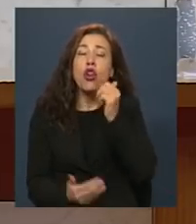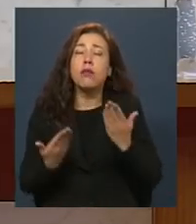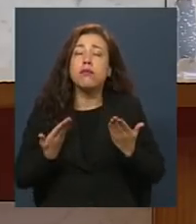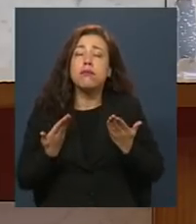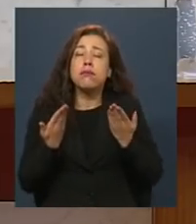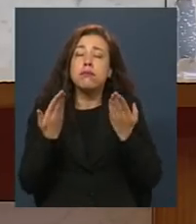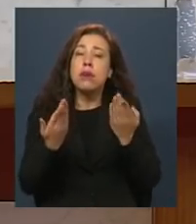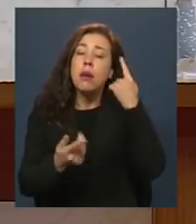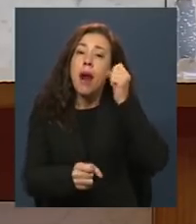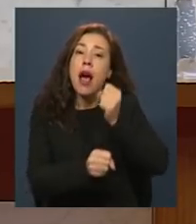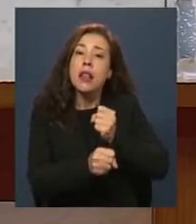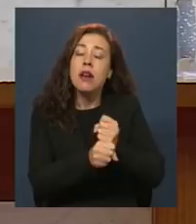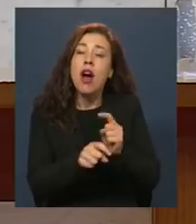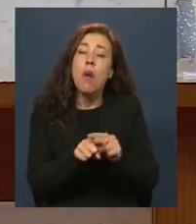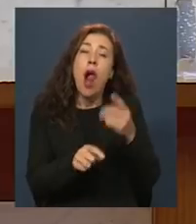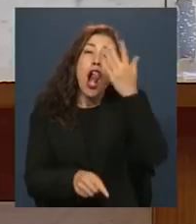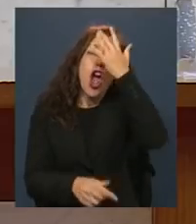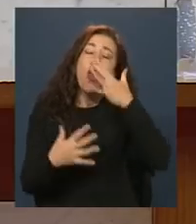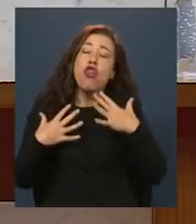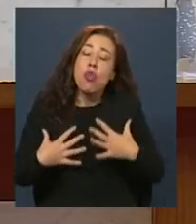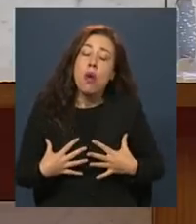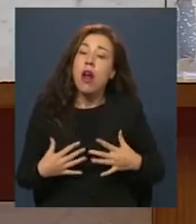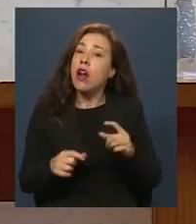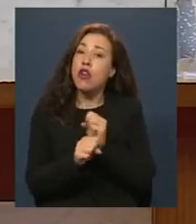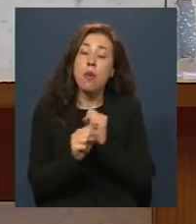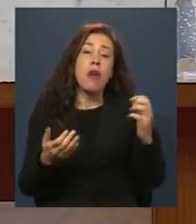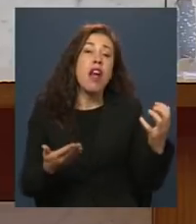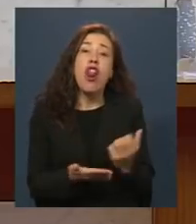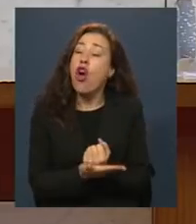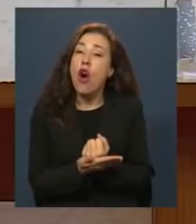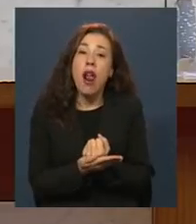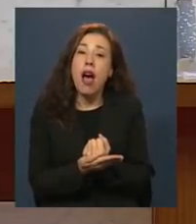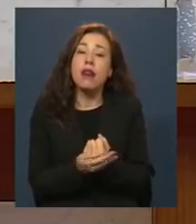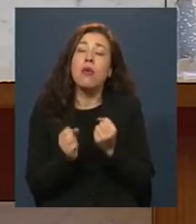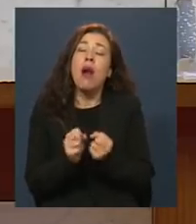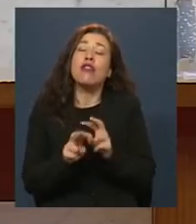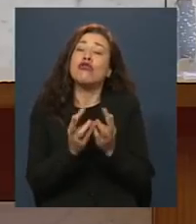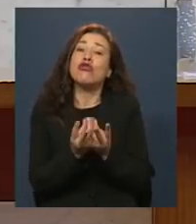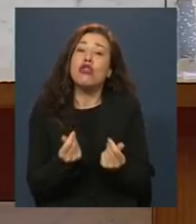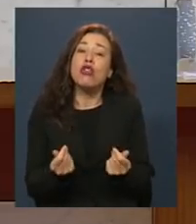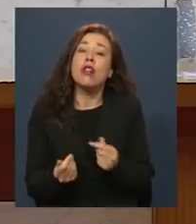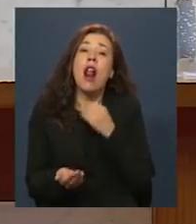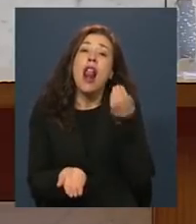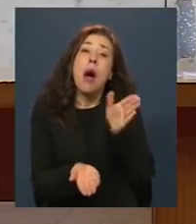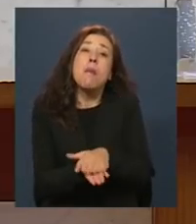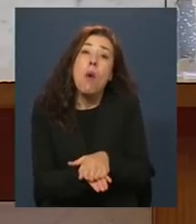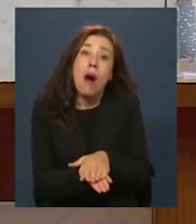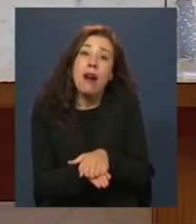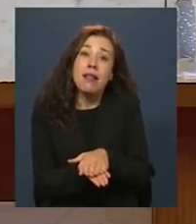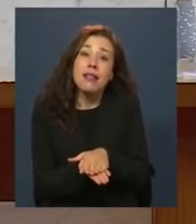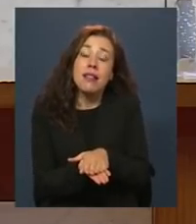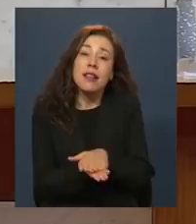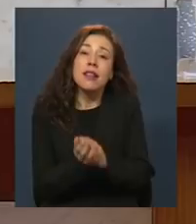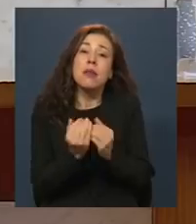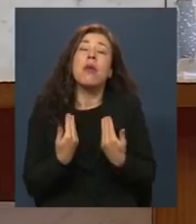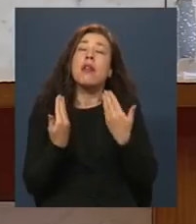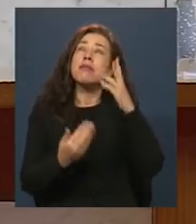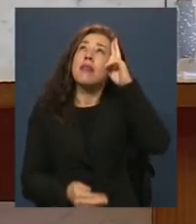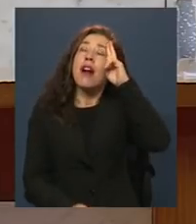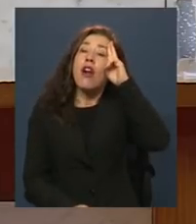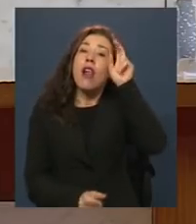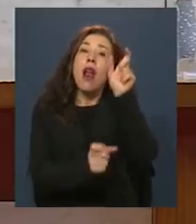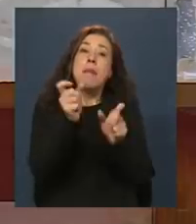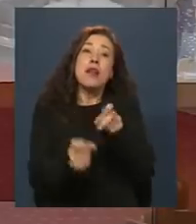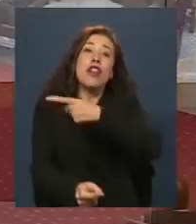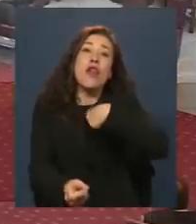dedicados al trabajo del duelo no lograrían, sin embargo, reparar la pérdida sufrida y consagrar la memoria de los